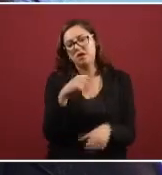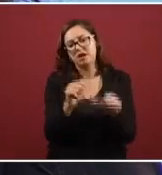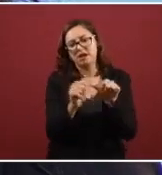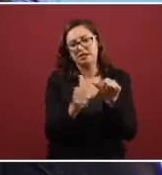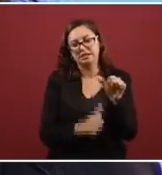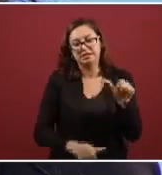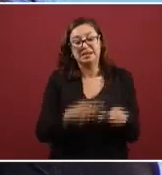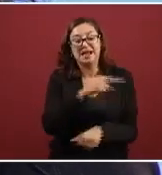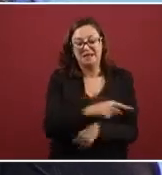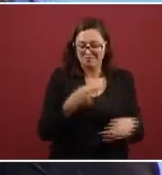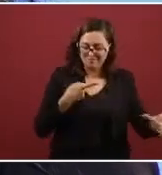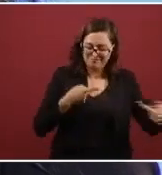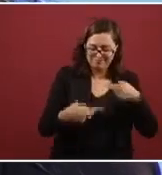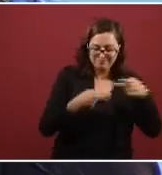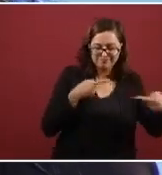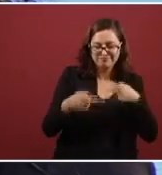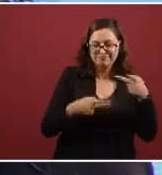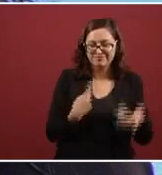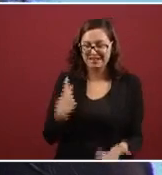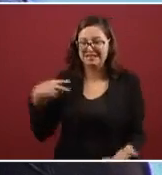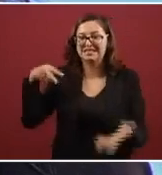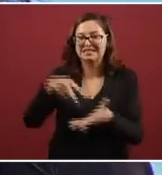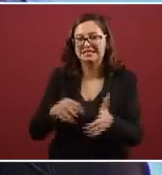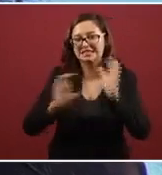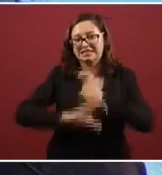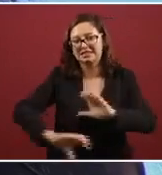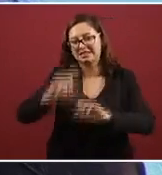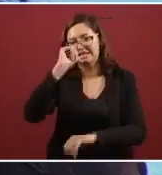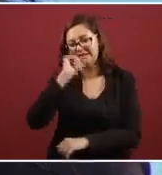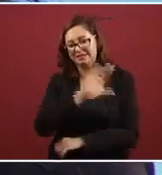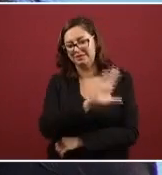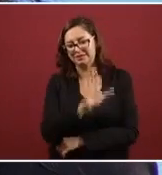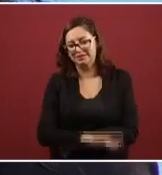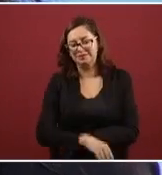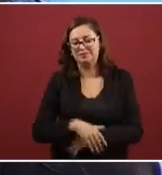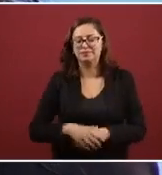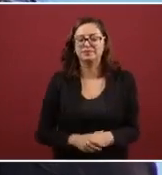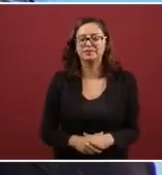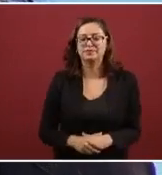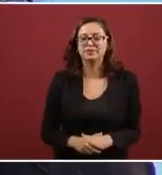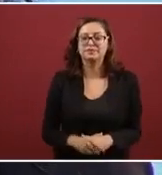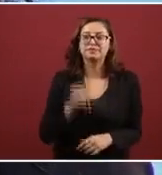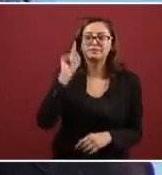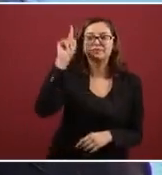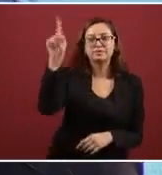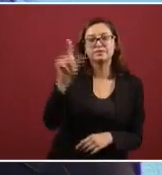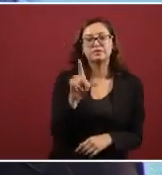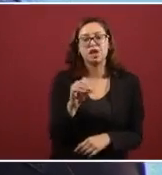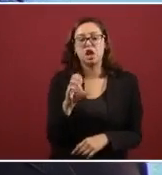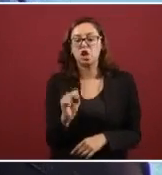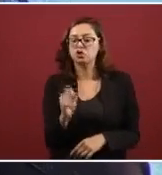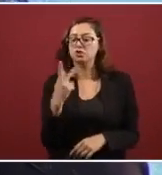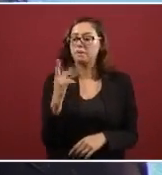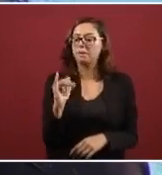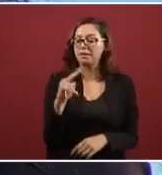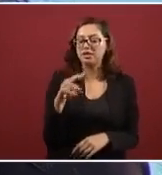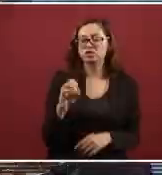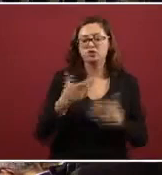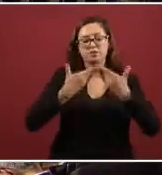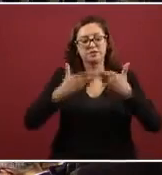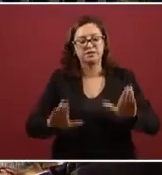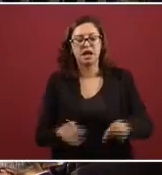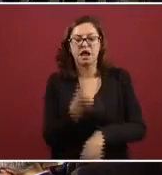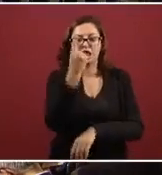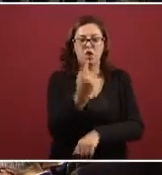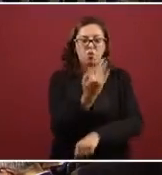que estaba preparando un programa especial para esta ocasión. Los Pinos se abrirá a la una de la tarde, repito, y concluirá